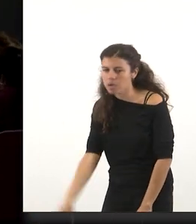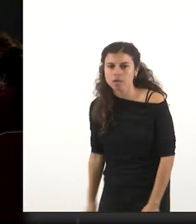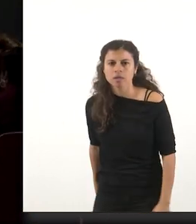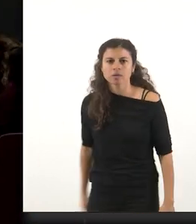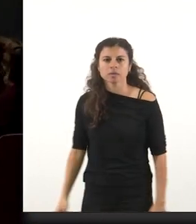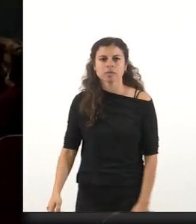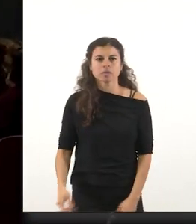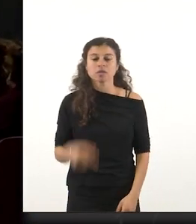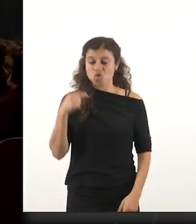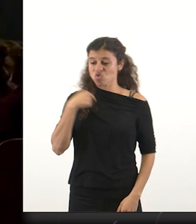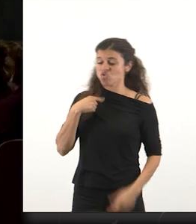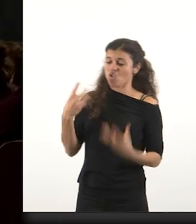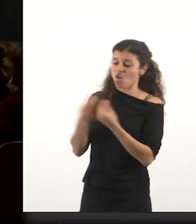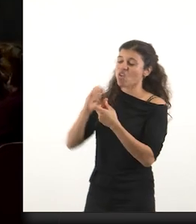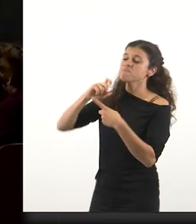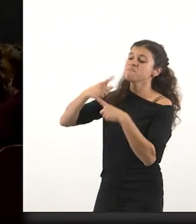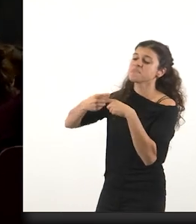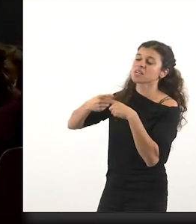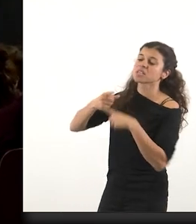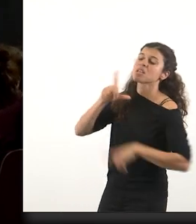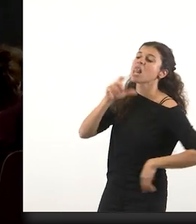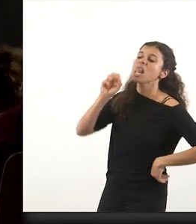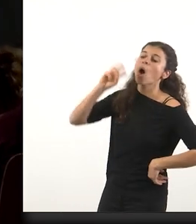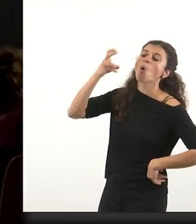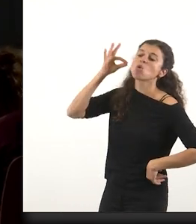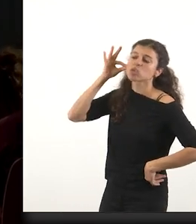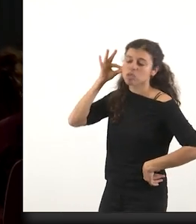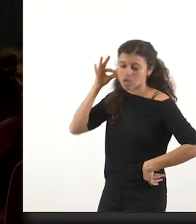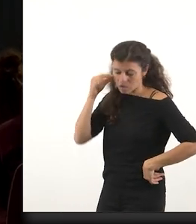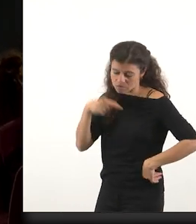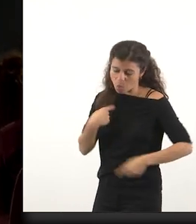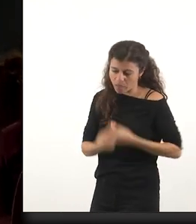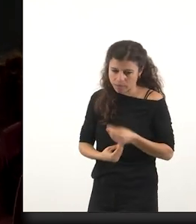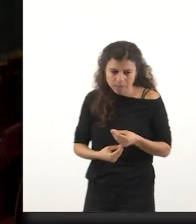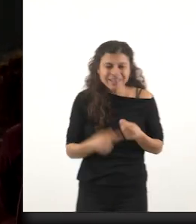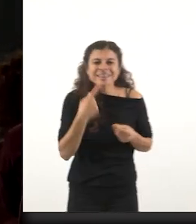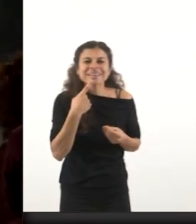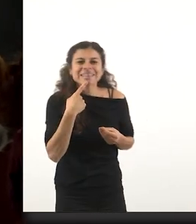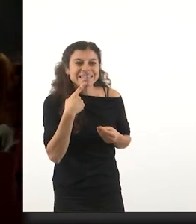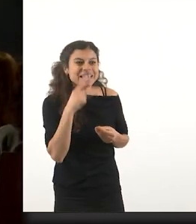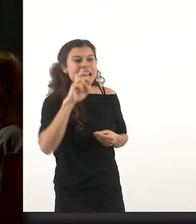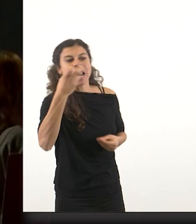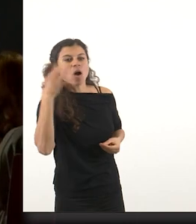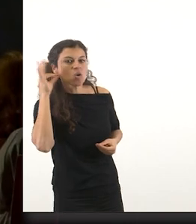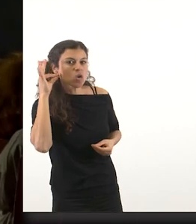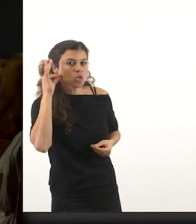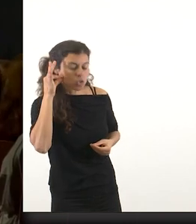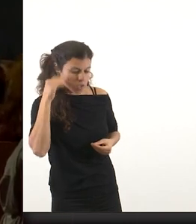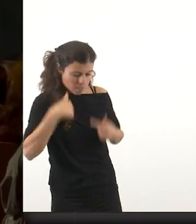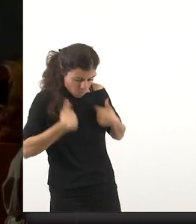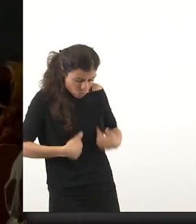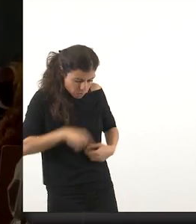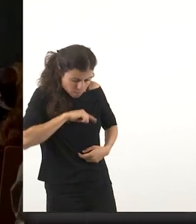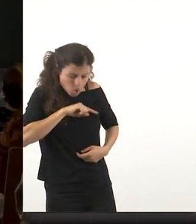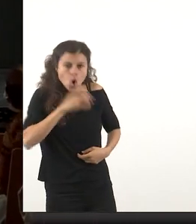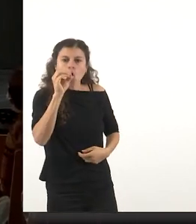Porque yo con la otra, con mi ex, sí lo hacía. A mí cuando me dijo la otra, me entró en mi cuerpo una otritis. Otritis, palabra que me